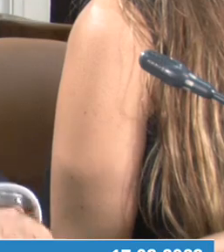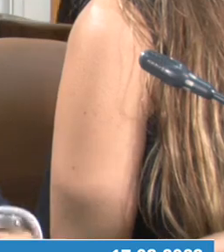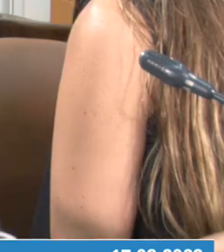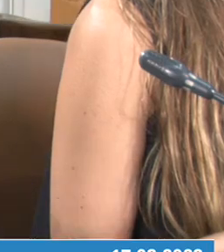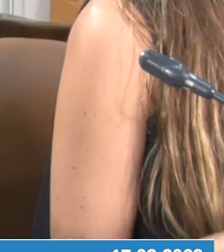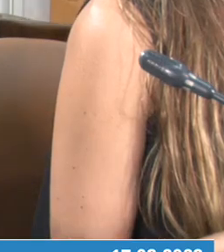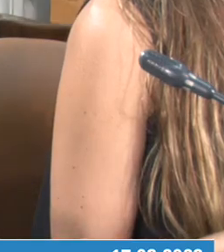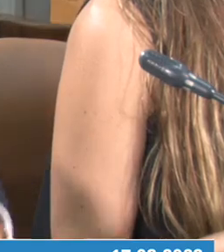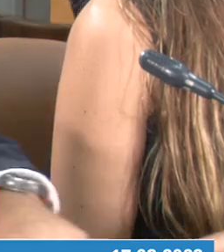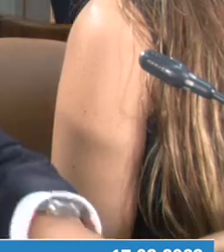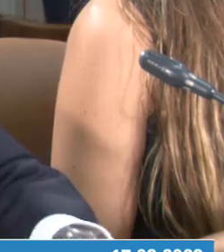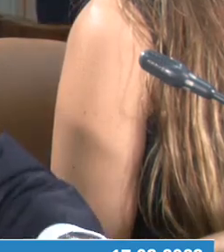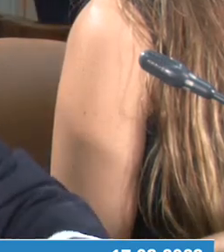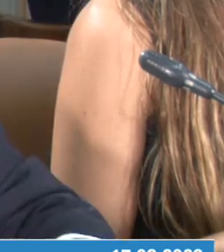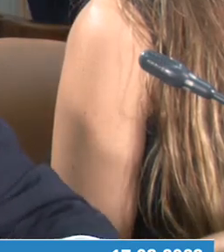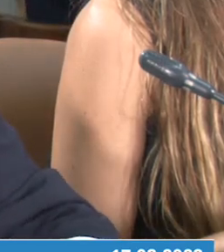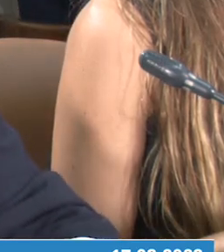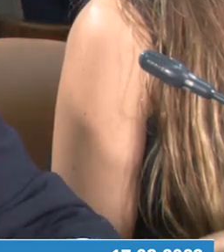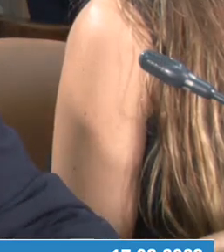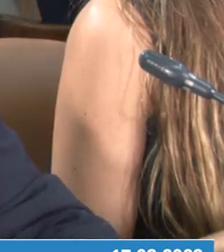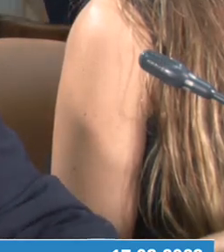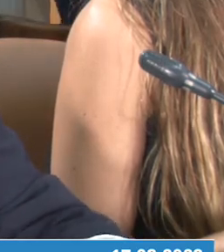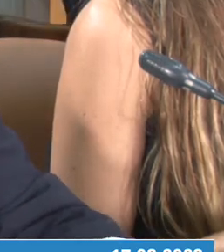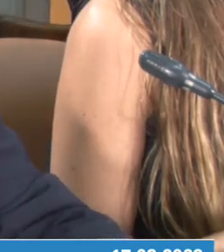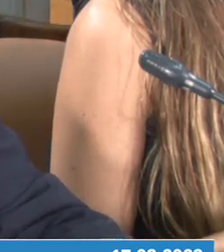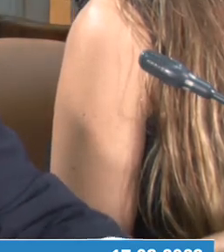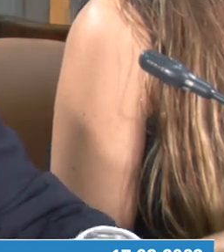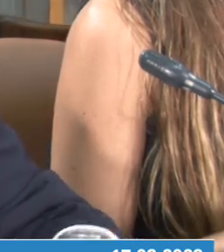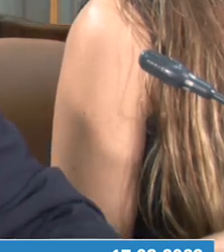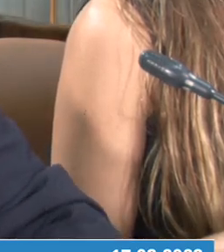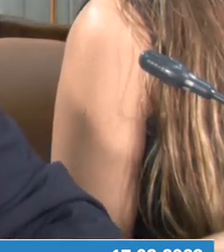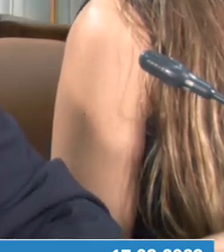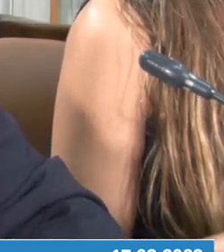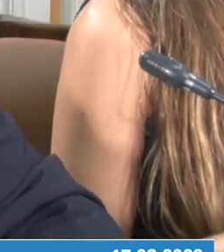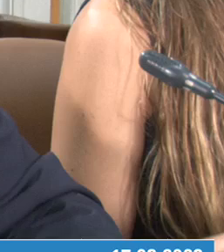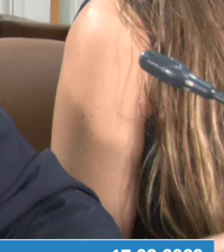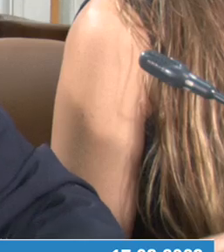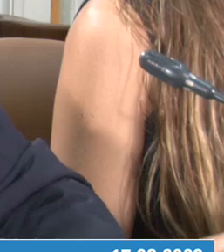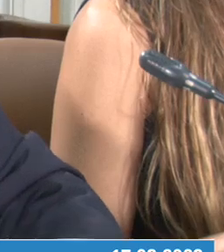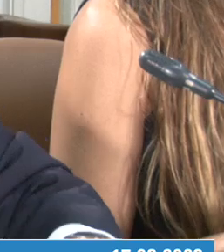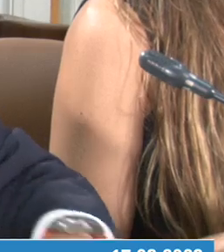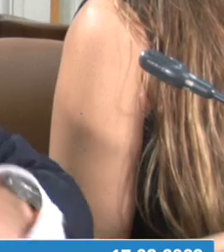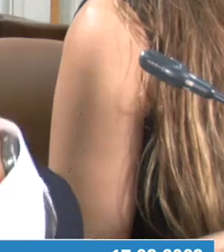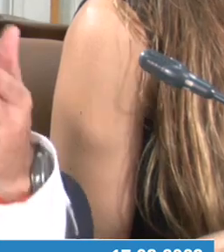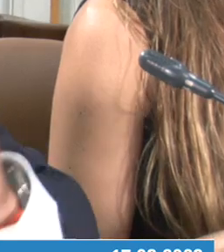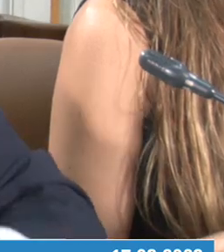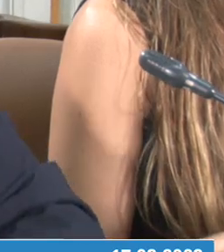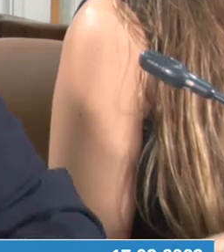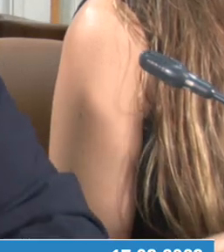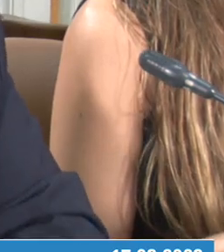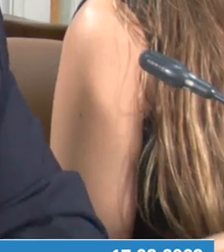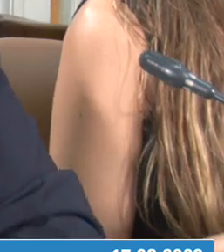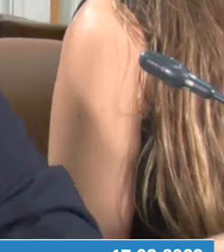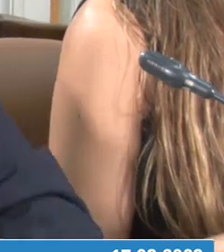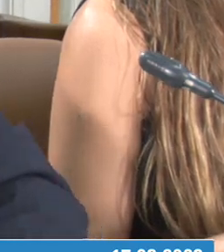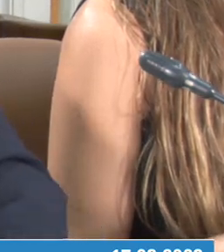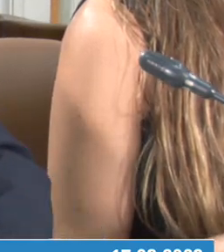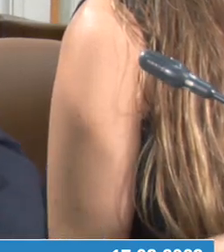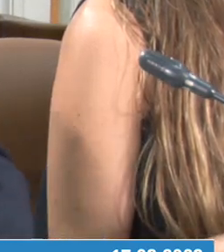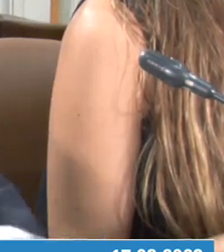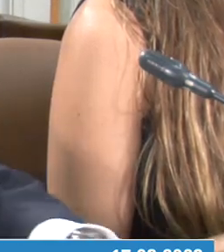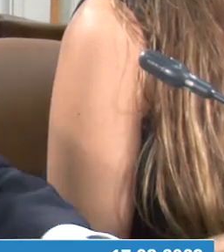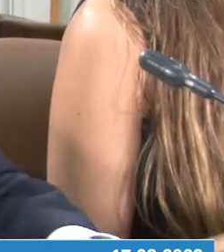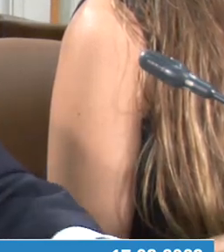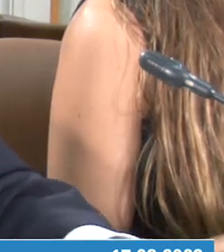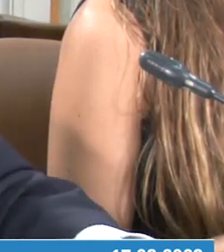usted por el esfuerzo de acompañarnos desde la región de Los Ríos, entiendo, ¿no? ¿Está usted allá? ¿Sí? Para que también para la historia fidedigna Sí,